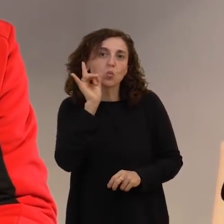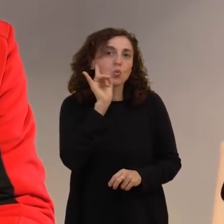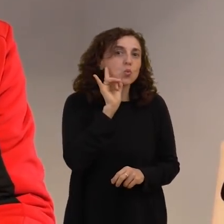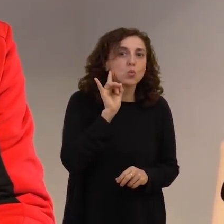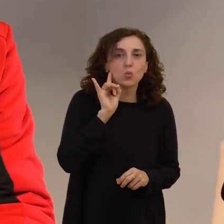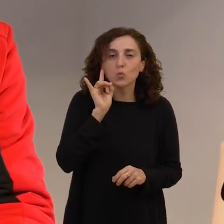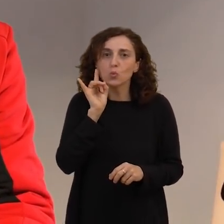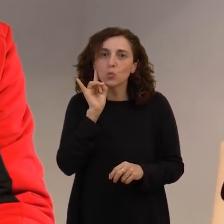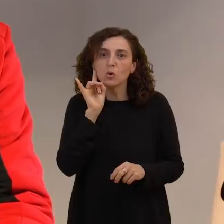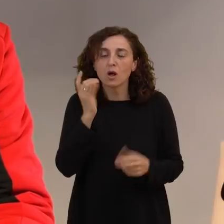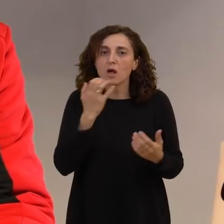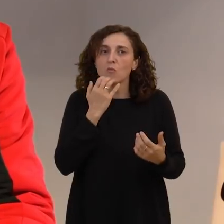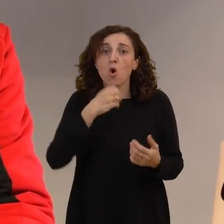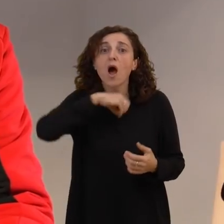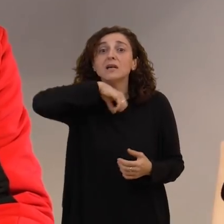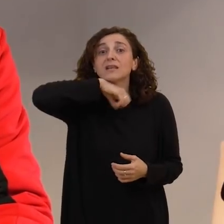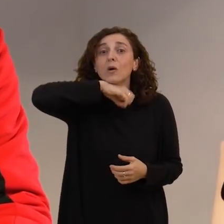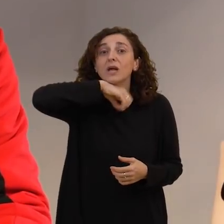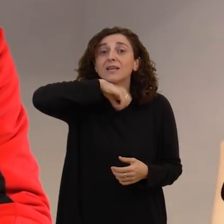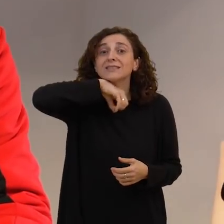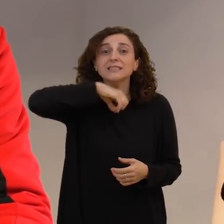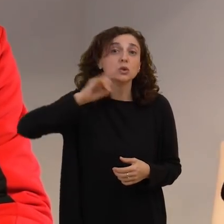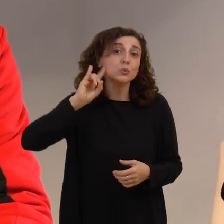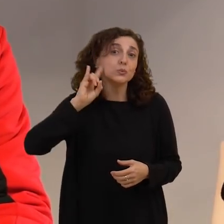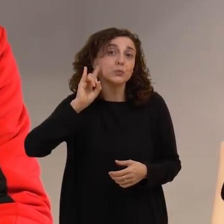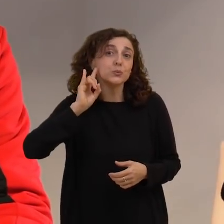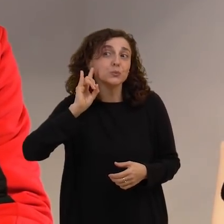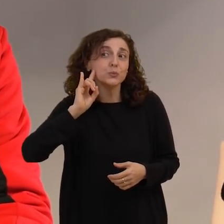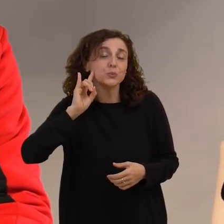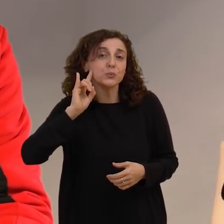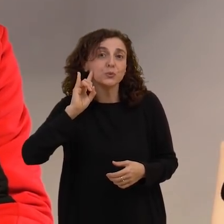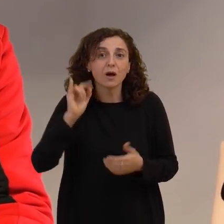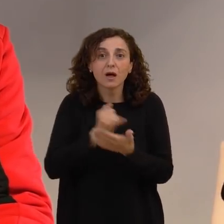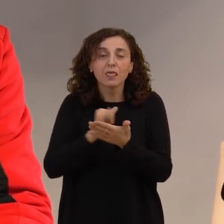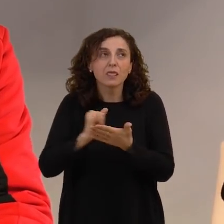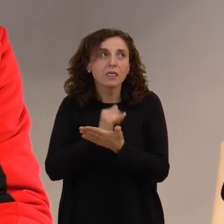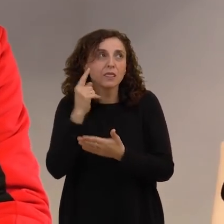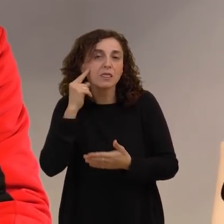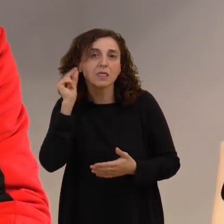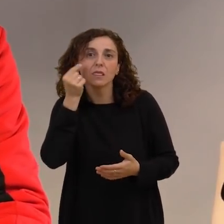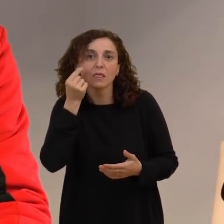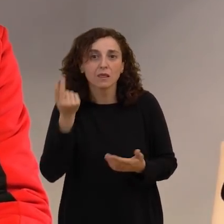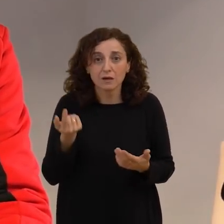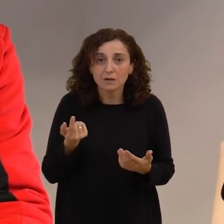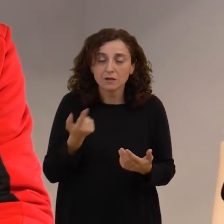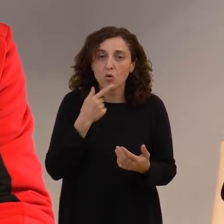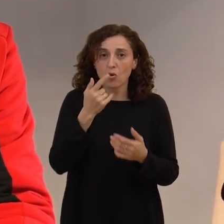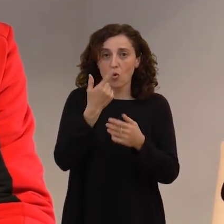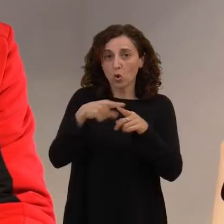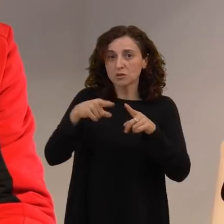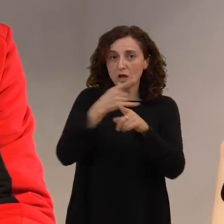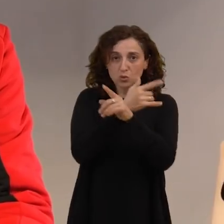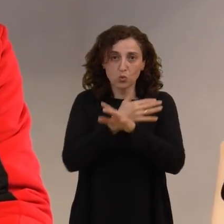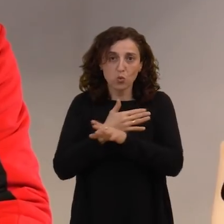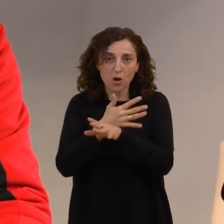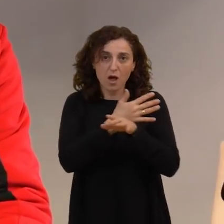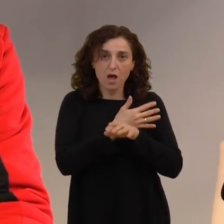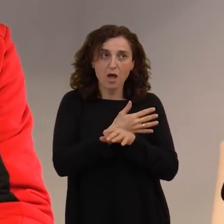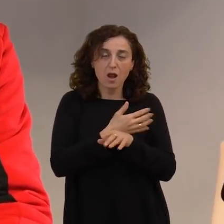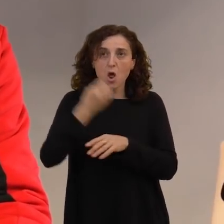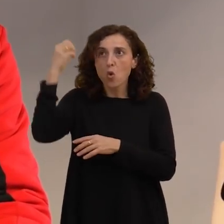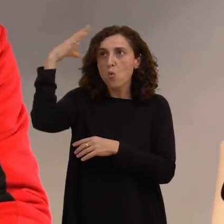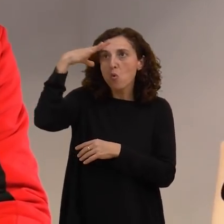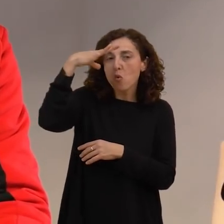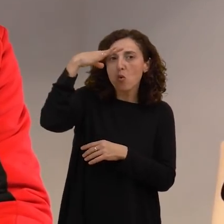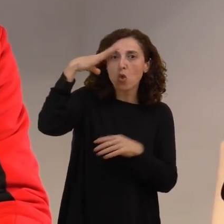Simplemente... oye... simplemente el ruido de un cascabel. Desde un cascabel jugando con cosas con